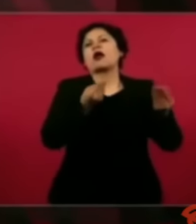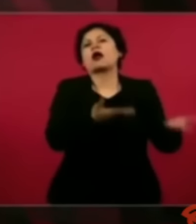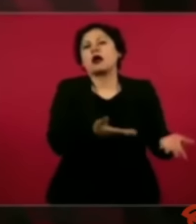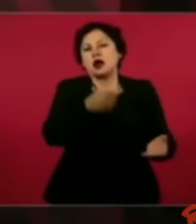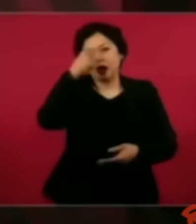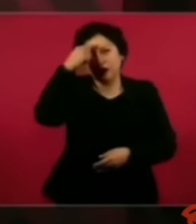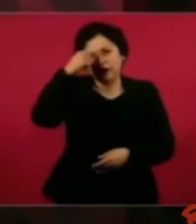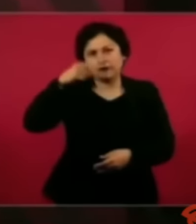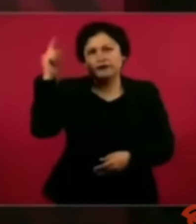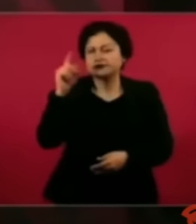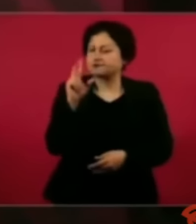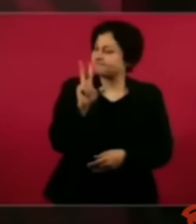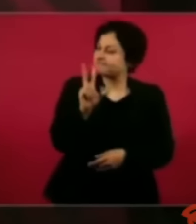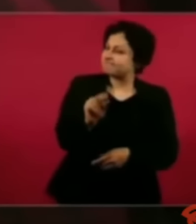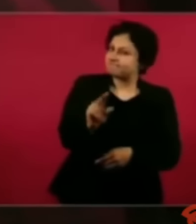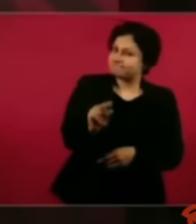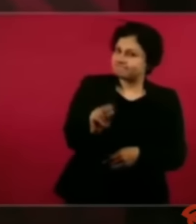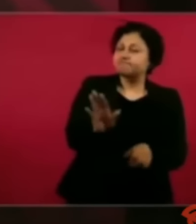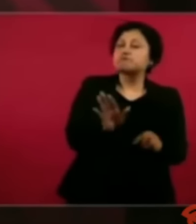Para que